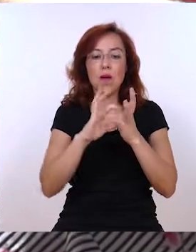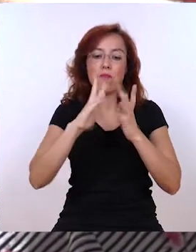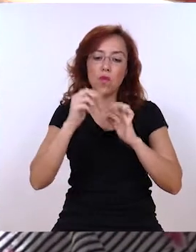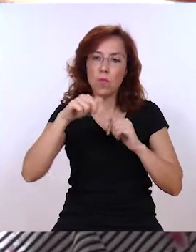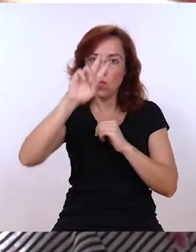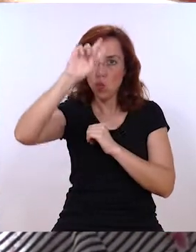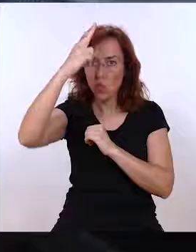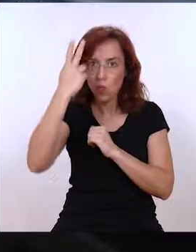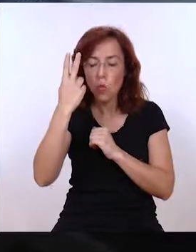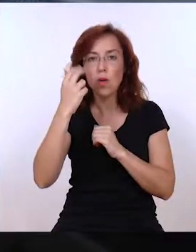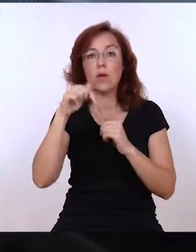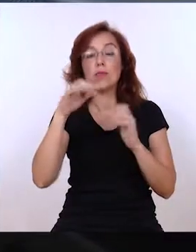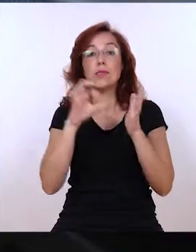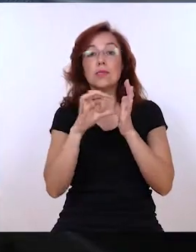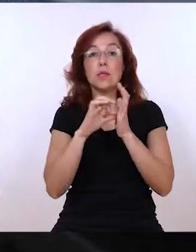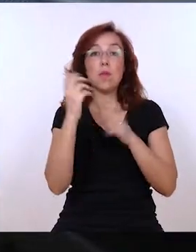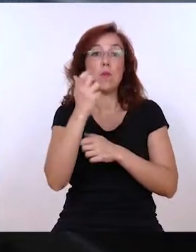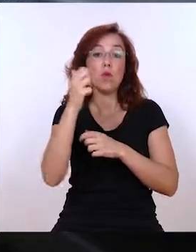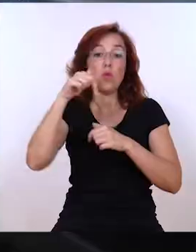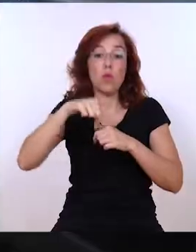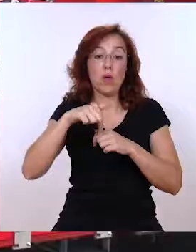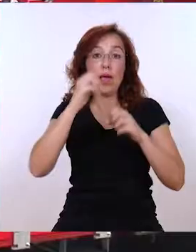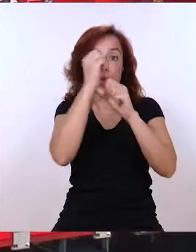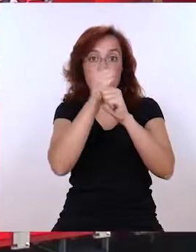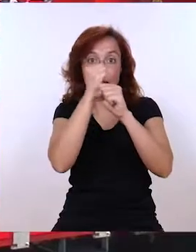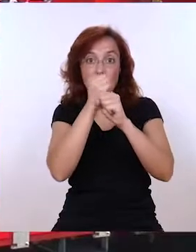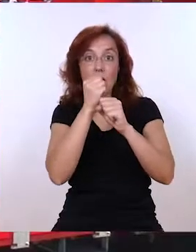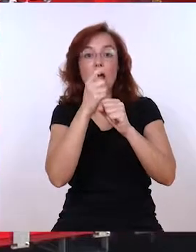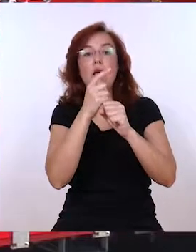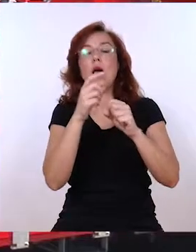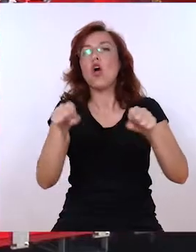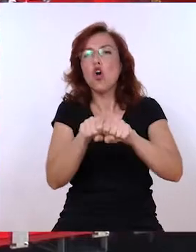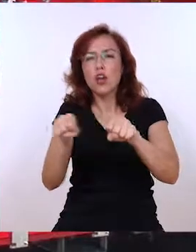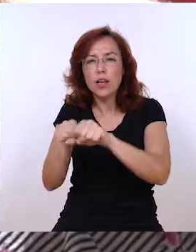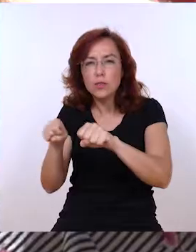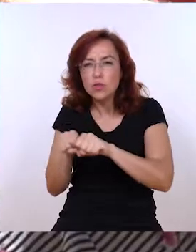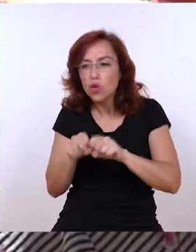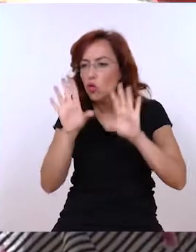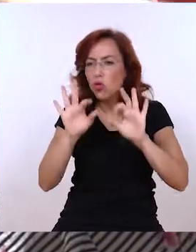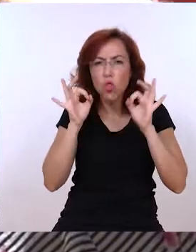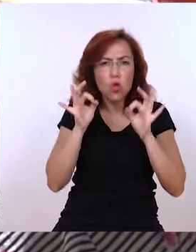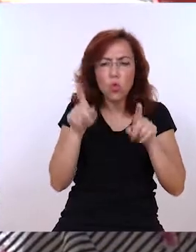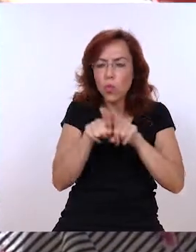sistema, a lo que es los sistemas utilizados por bomberos desde el punto de vista de la ingeniería de incendios, sistemas de conexión y demás.